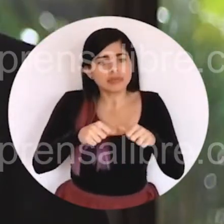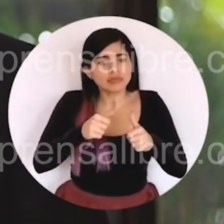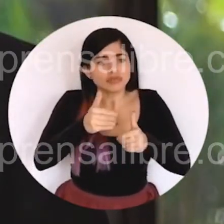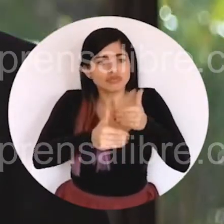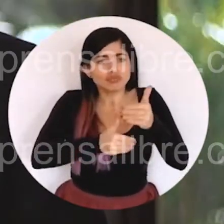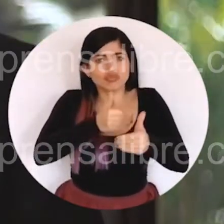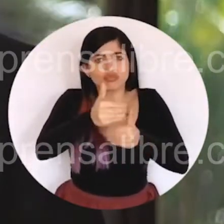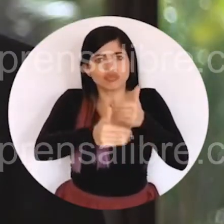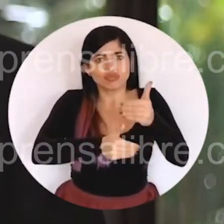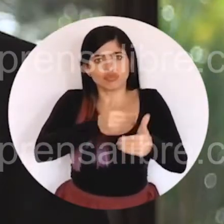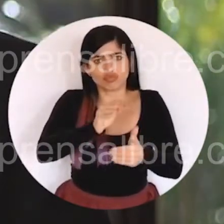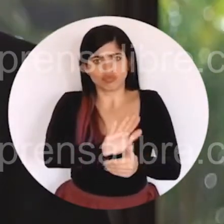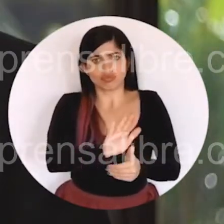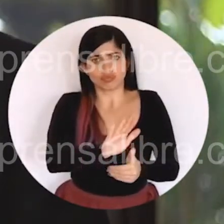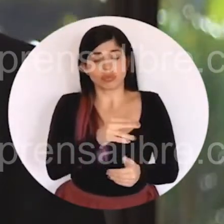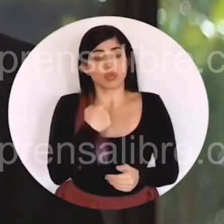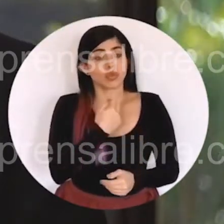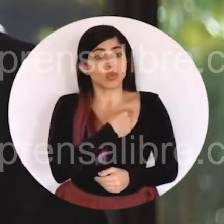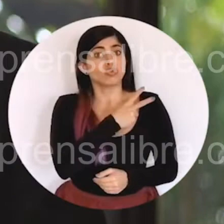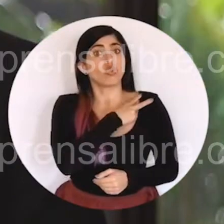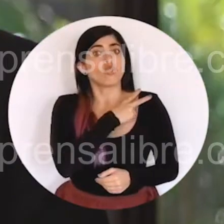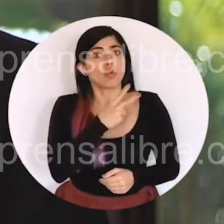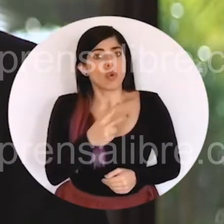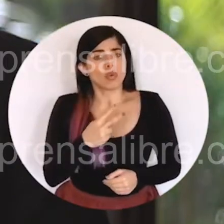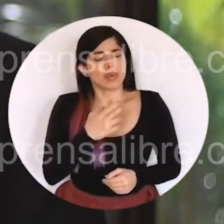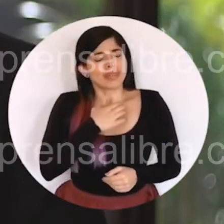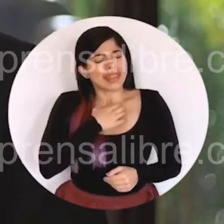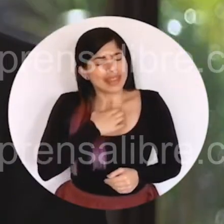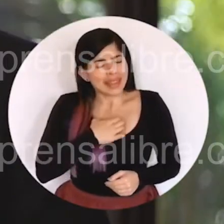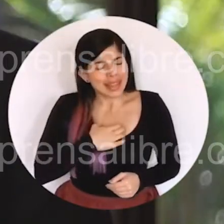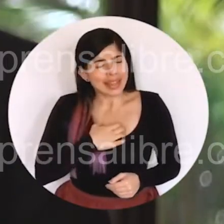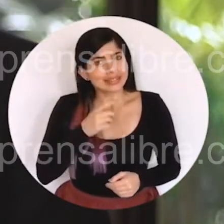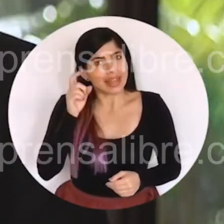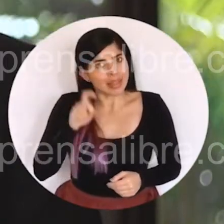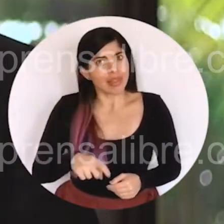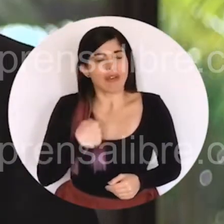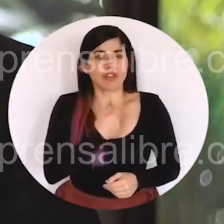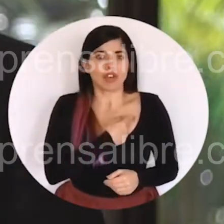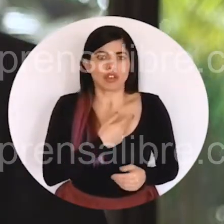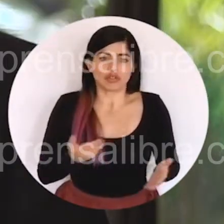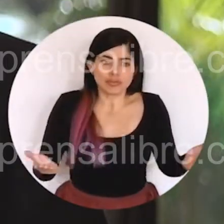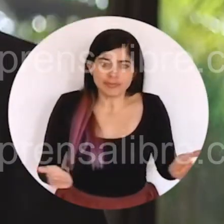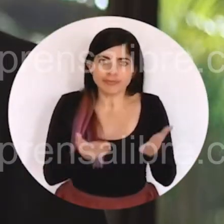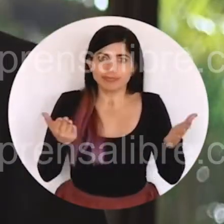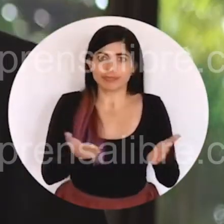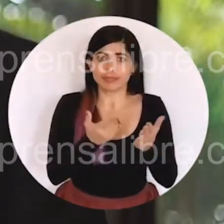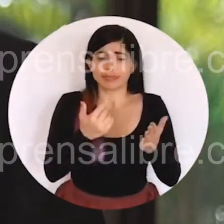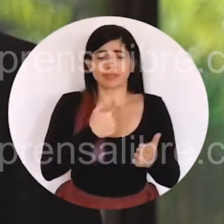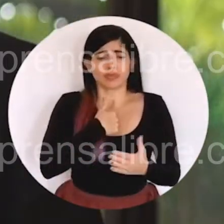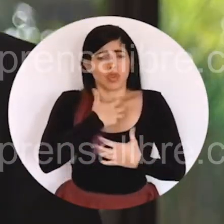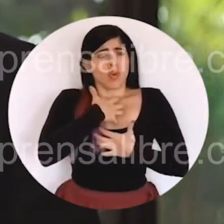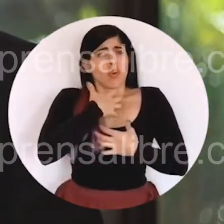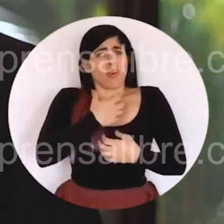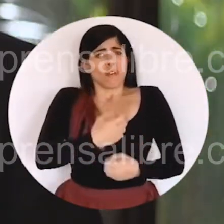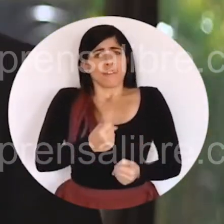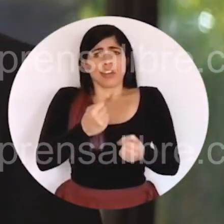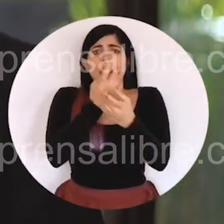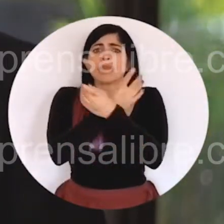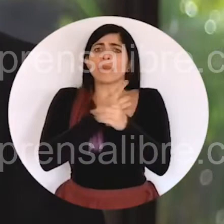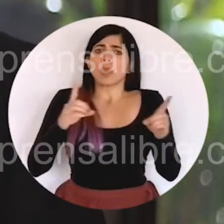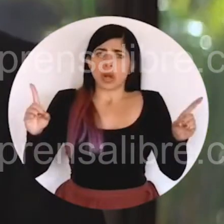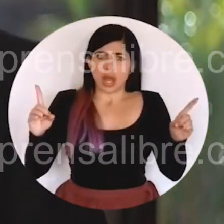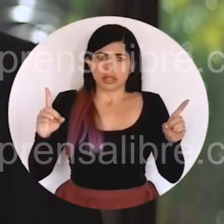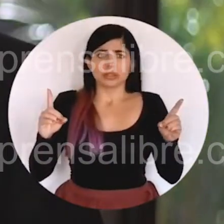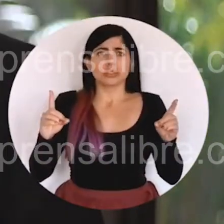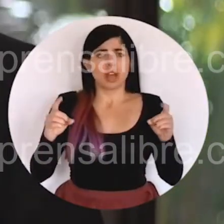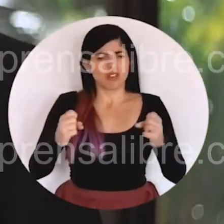proceso. Es nuestra voluntad, deseo y deber facilitarlo. Confío en nuestra